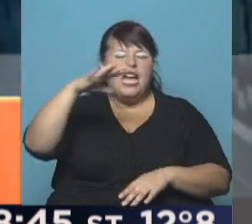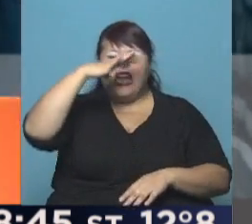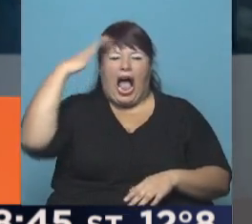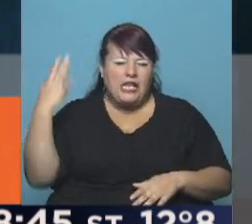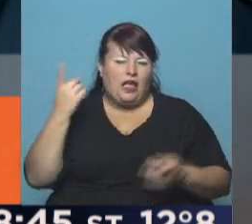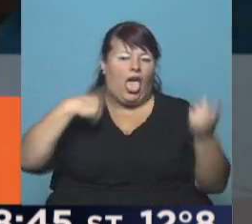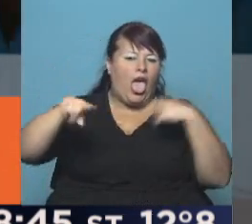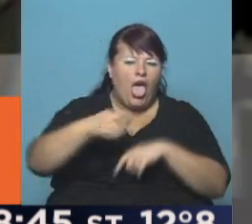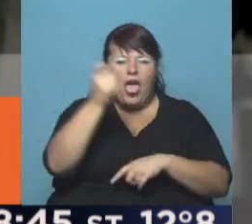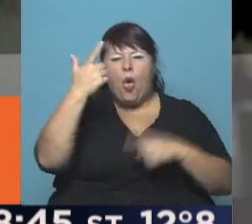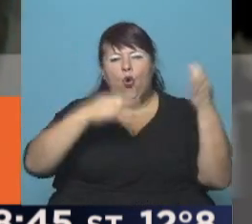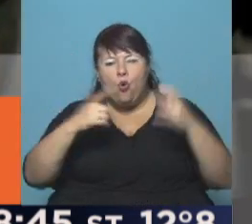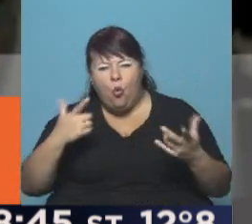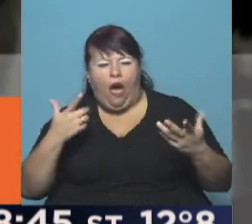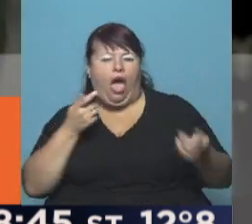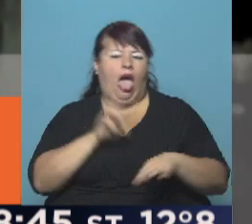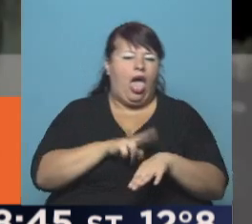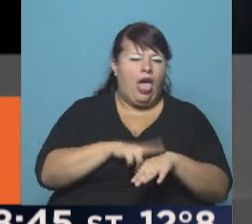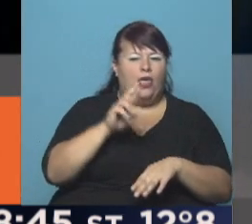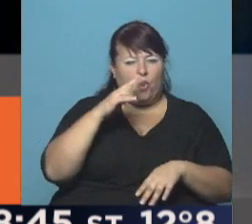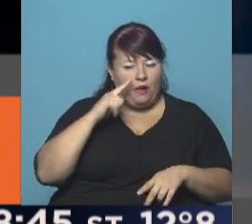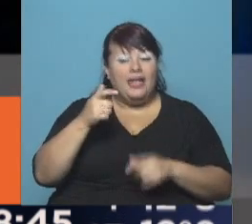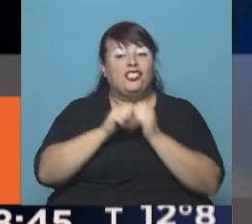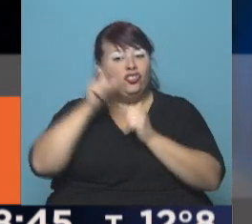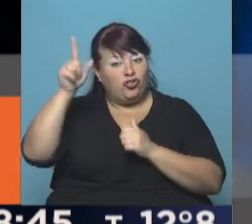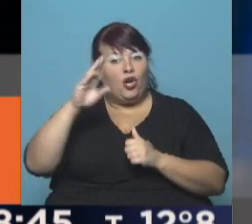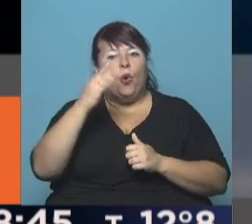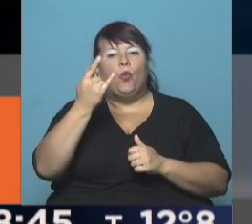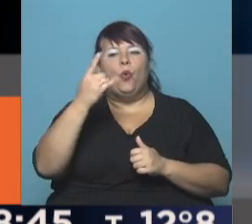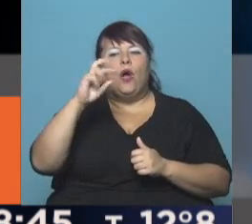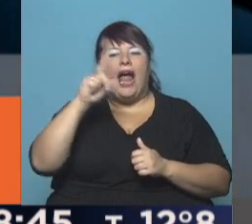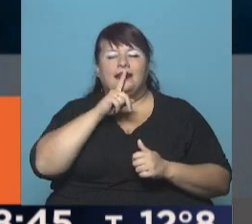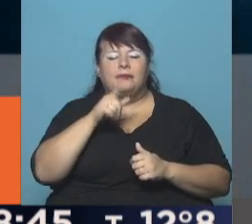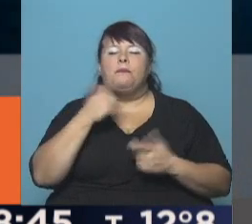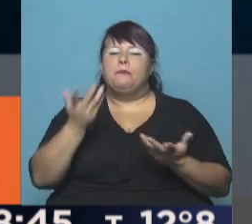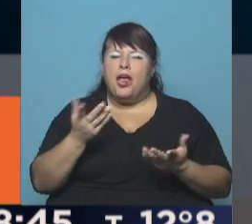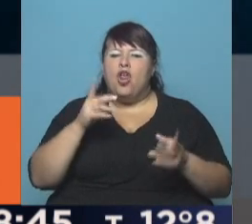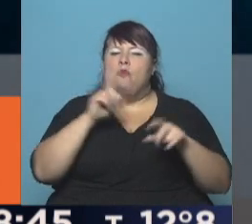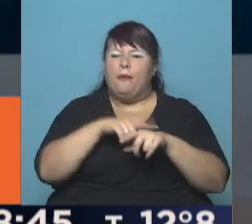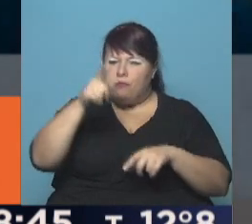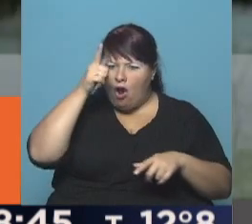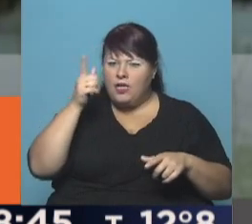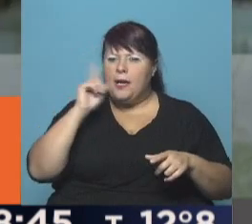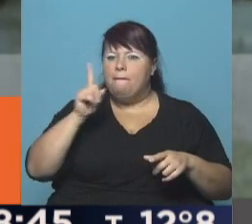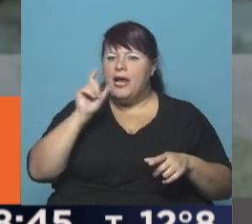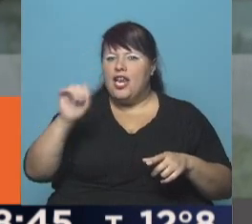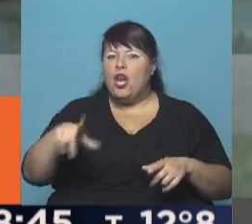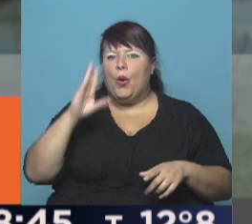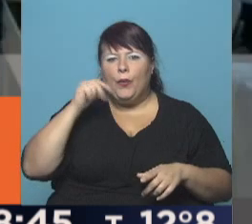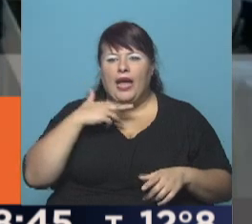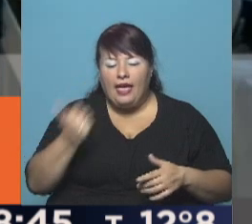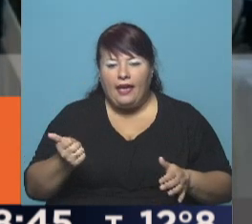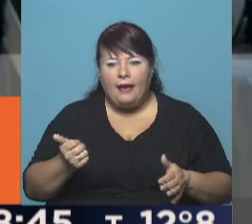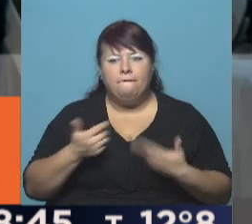de la burocracia, injusticia y acomodo rumano. La historia se desarrolla en Bucarest. Pero cuando un hecho policial pone en riesgo la beca de su